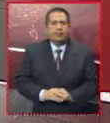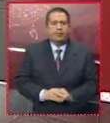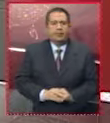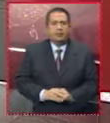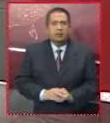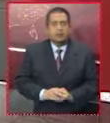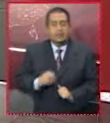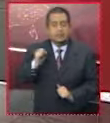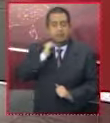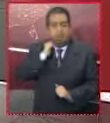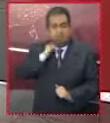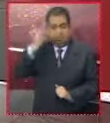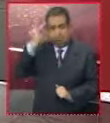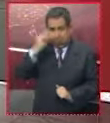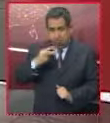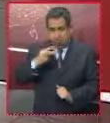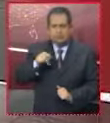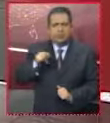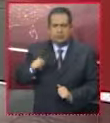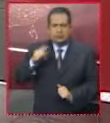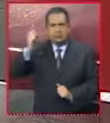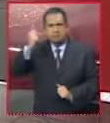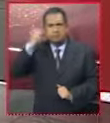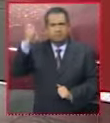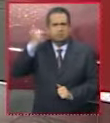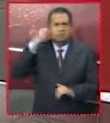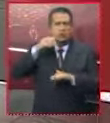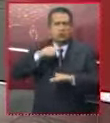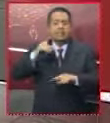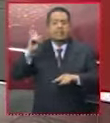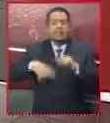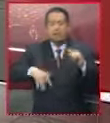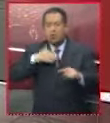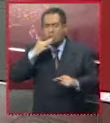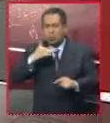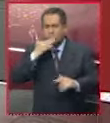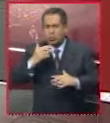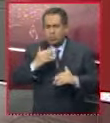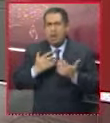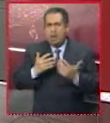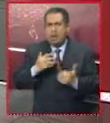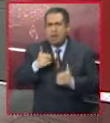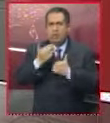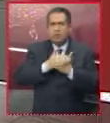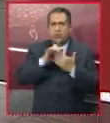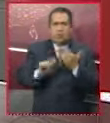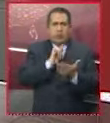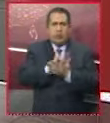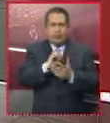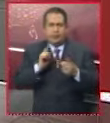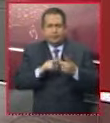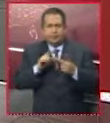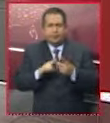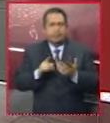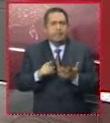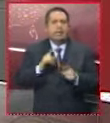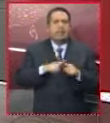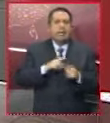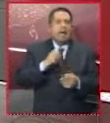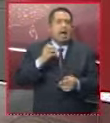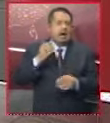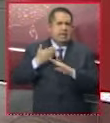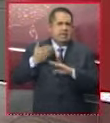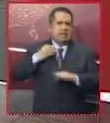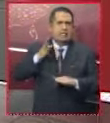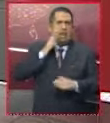Bueno, dio inicio en el Senado de la República una serie de foros en materia anticorrupción rumbo a la legislación secundaria de la reforma constitucional aprobada por ambas cámaras